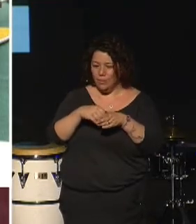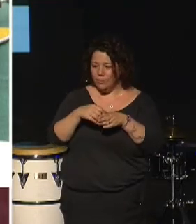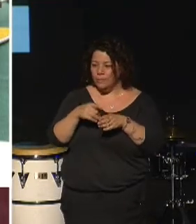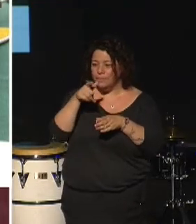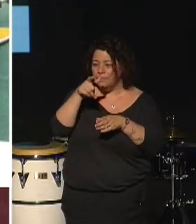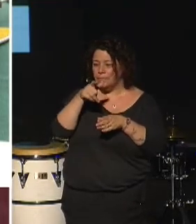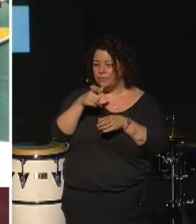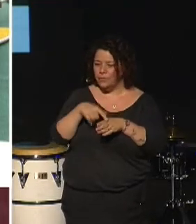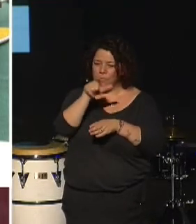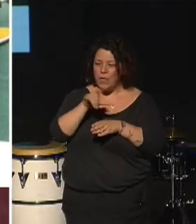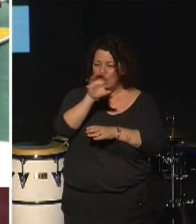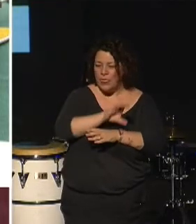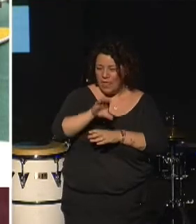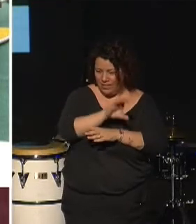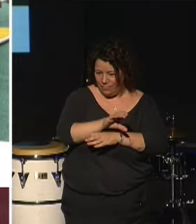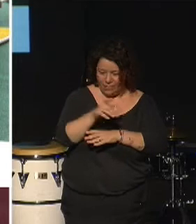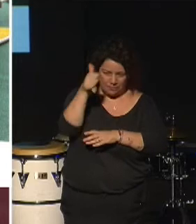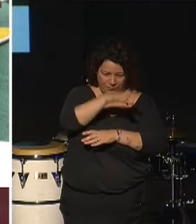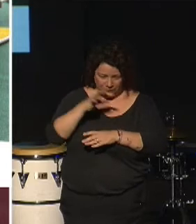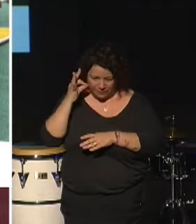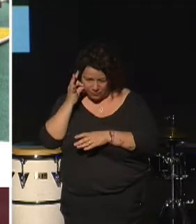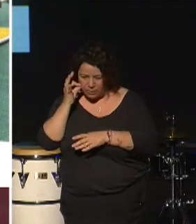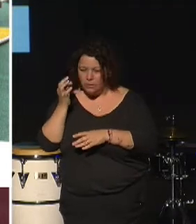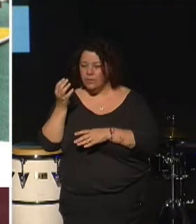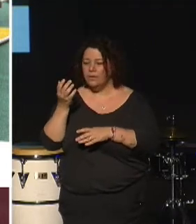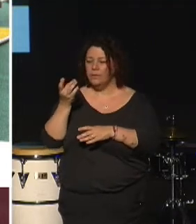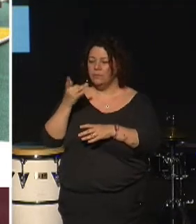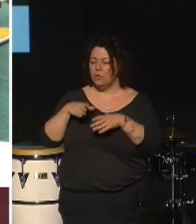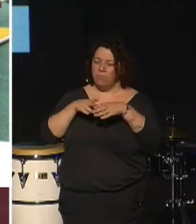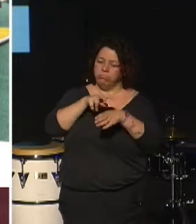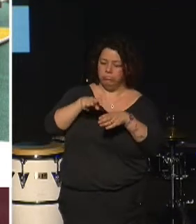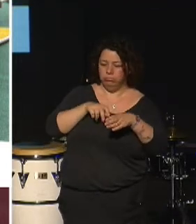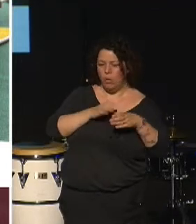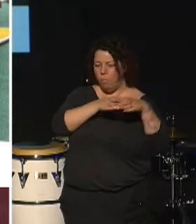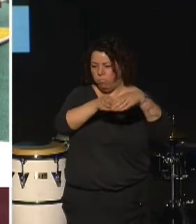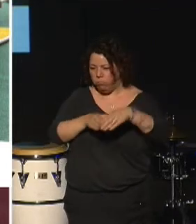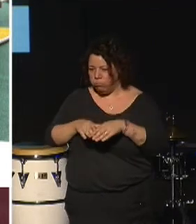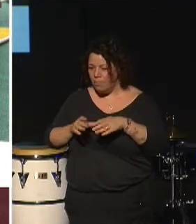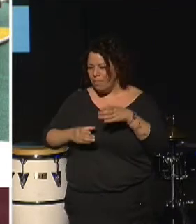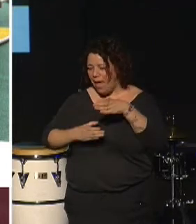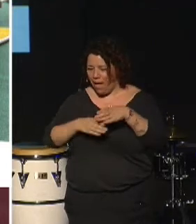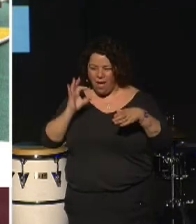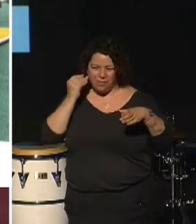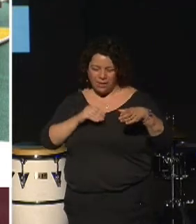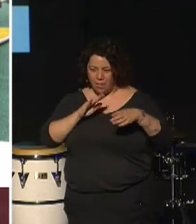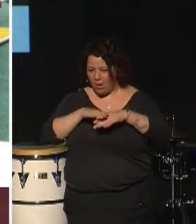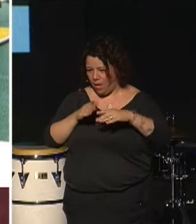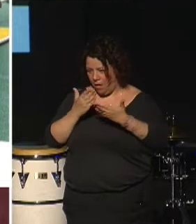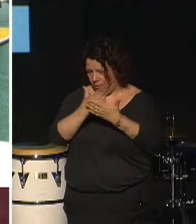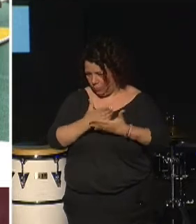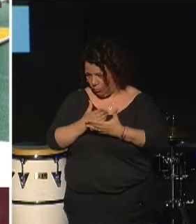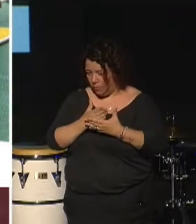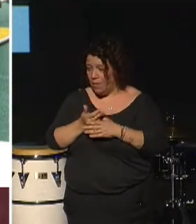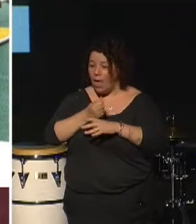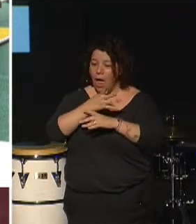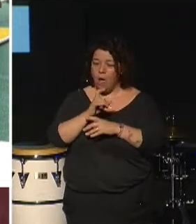conocí a los científicos, a las científicas que iban a la Antártida a hacer sus estudios. Algunos